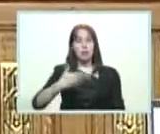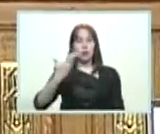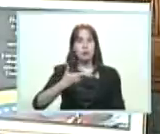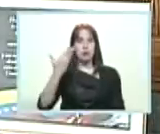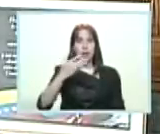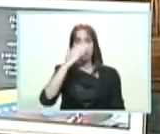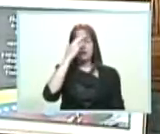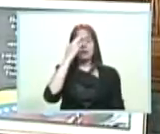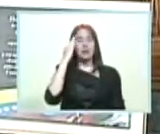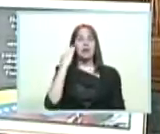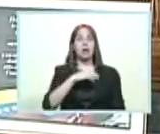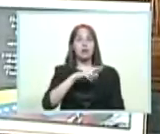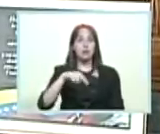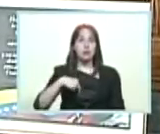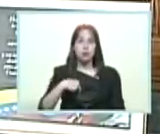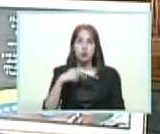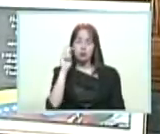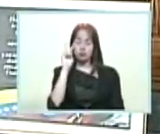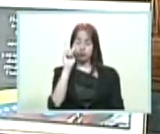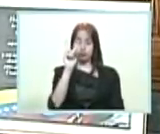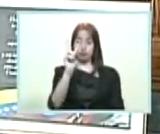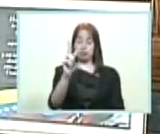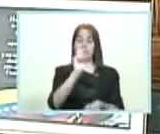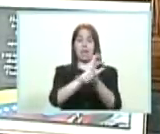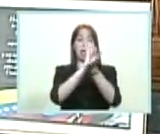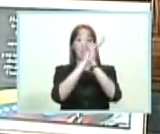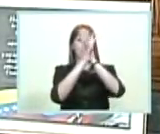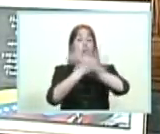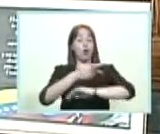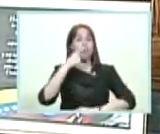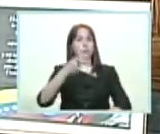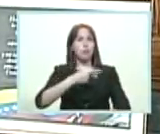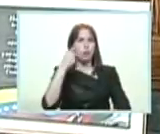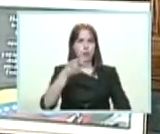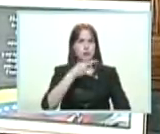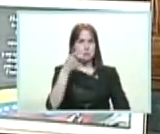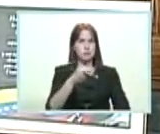nosotros tengamos el panorama geopolítico.